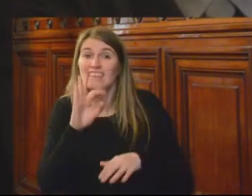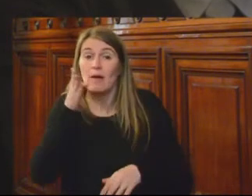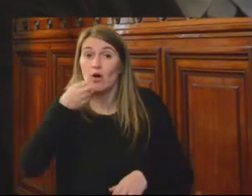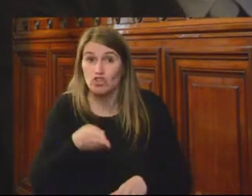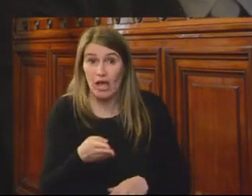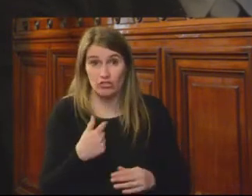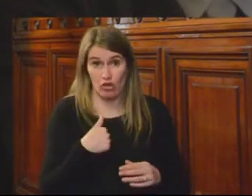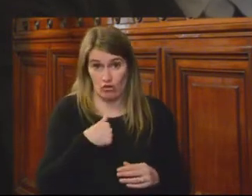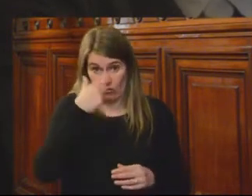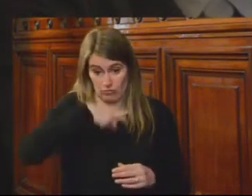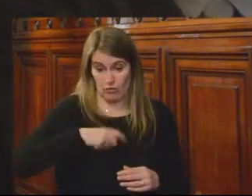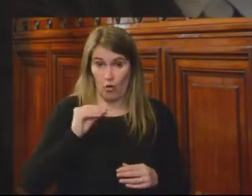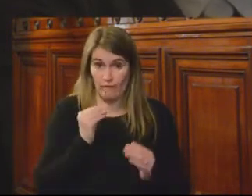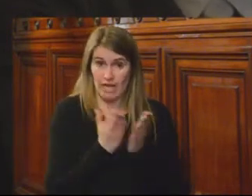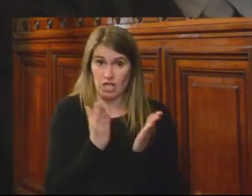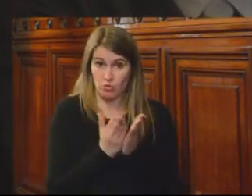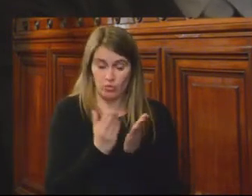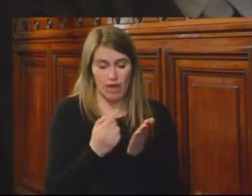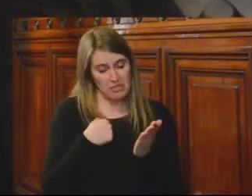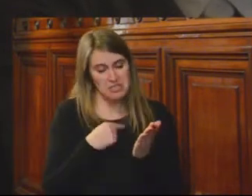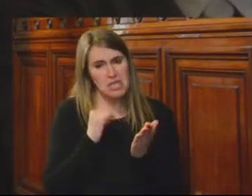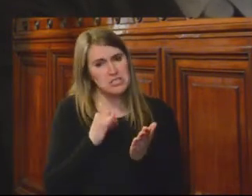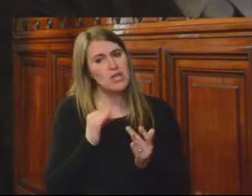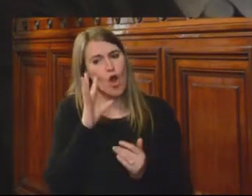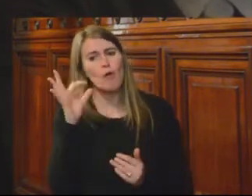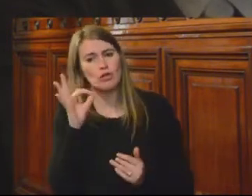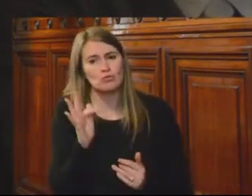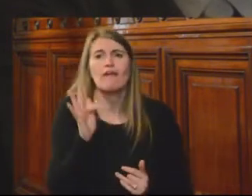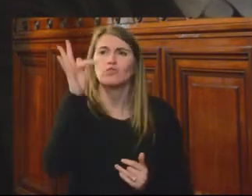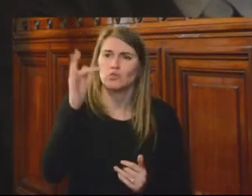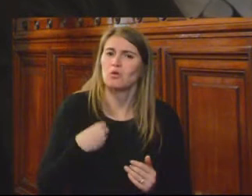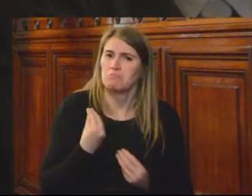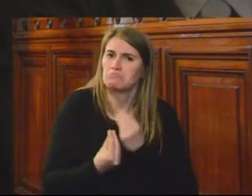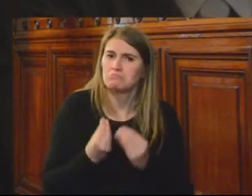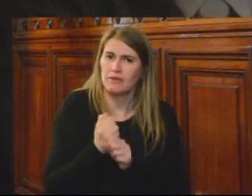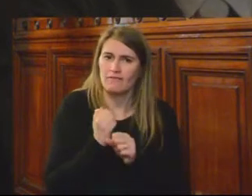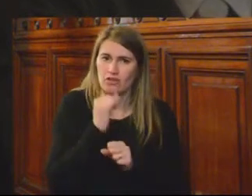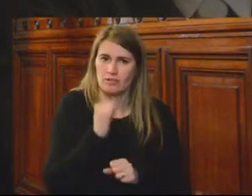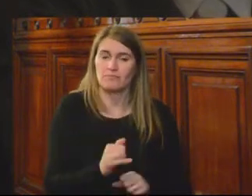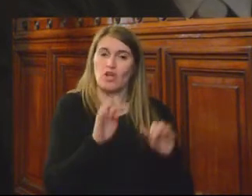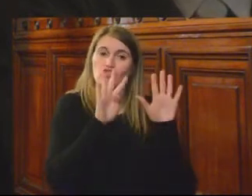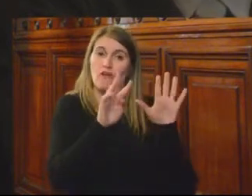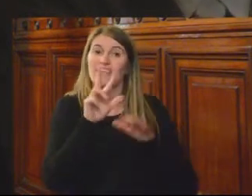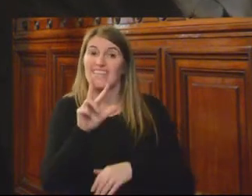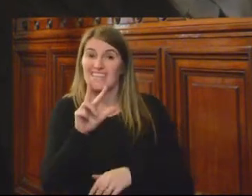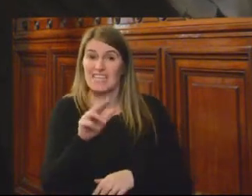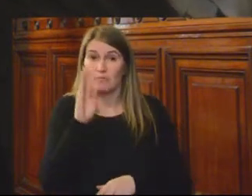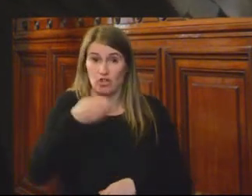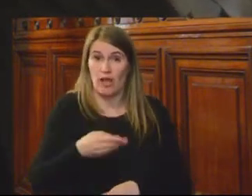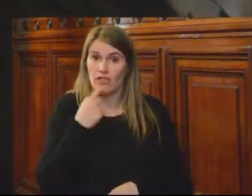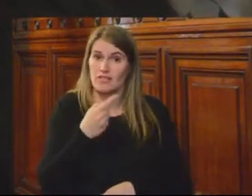su formación le ofrecerá muchas o bastantes oportunidades. El 93% cree que mejorará su posición